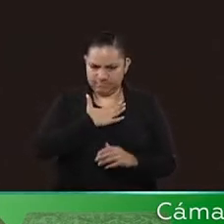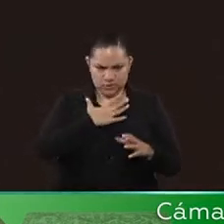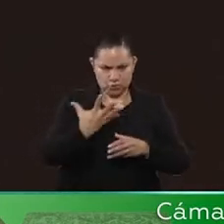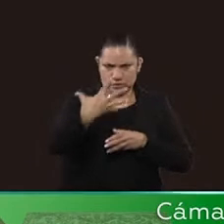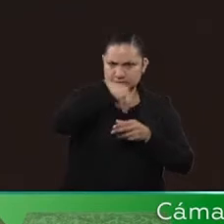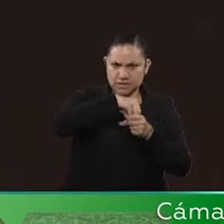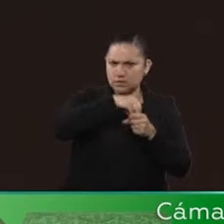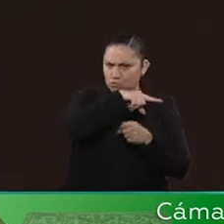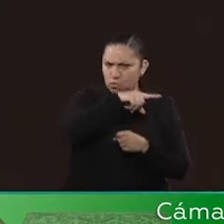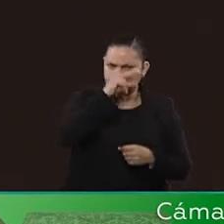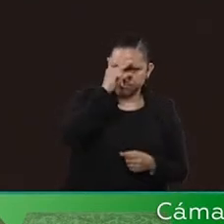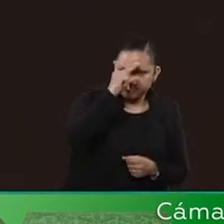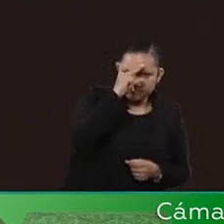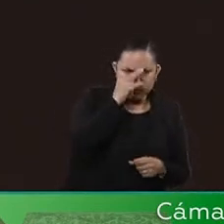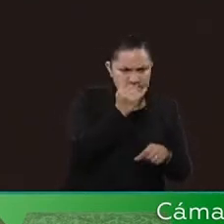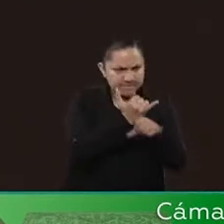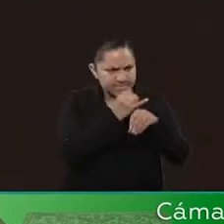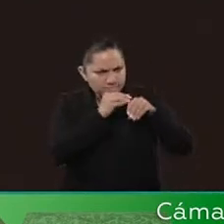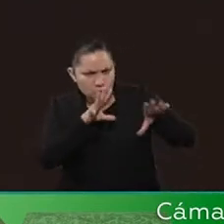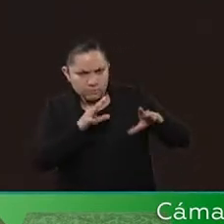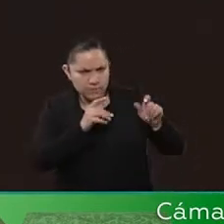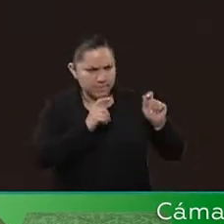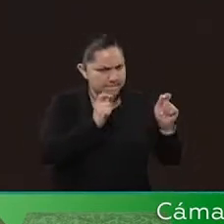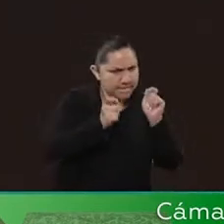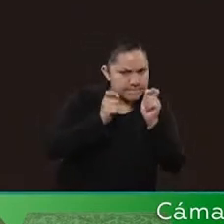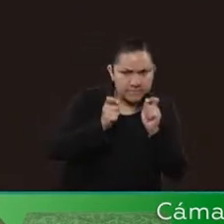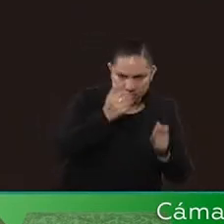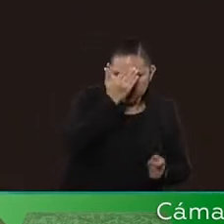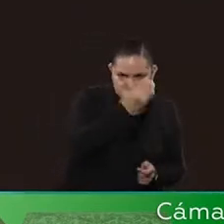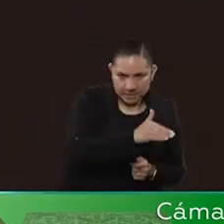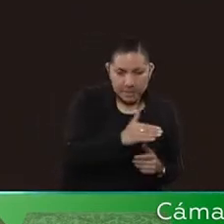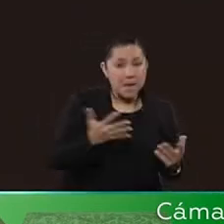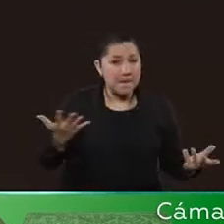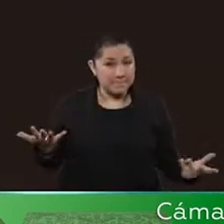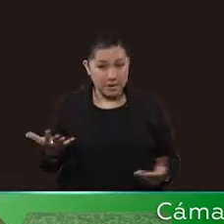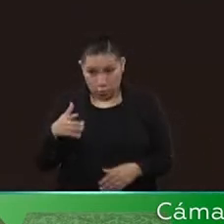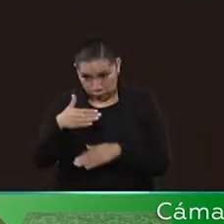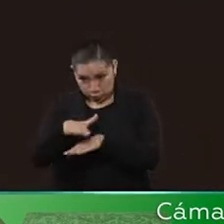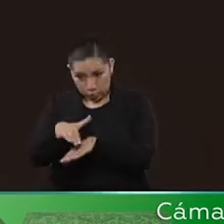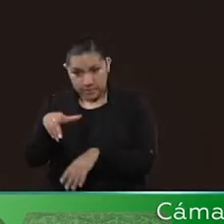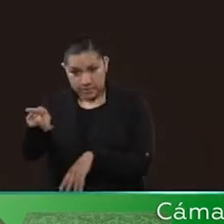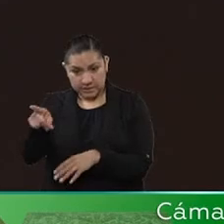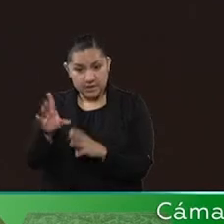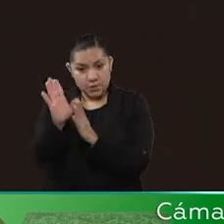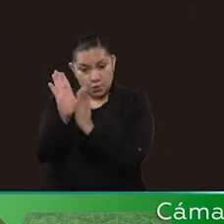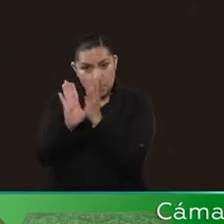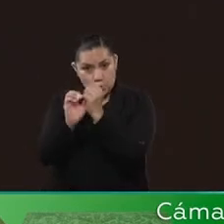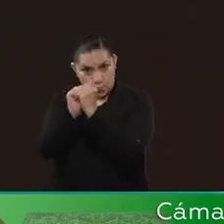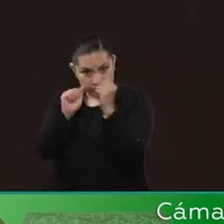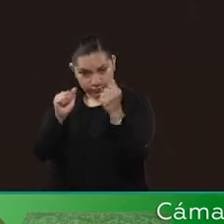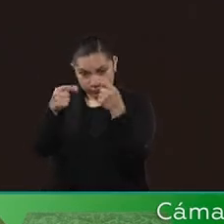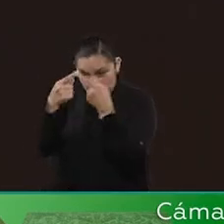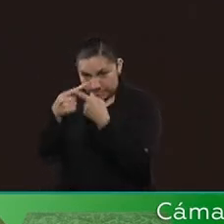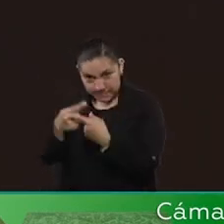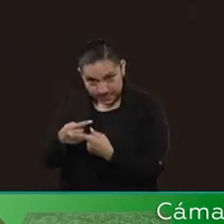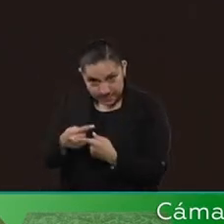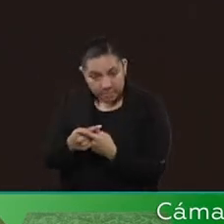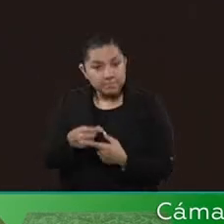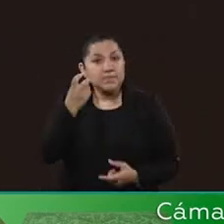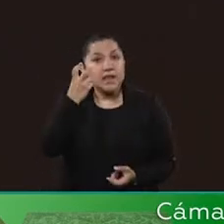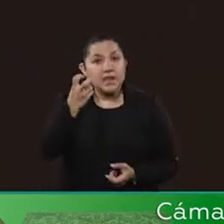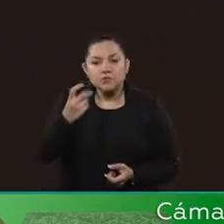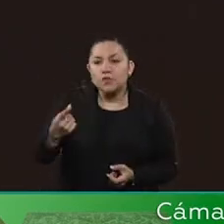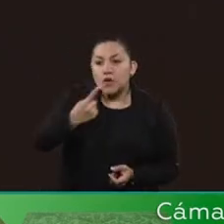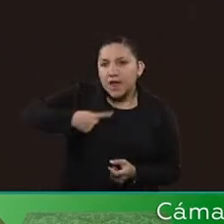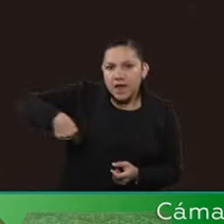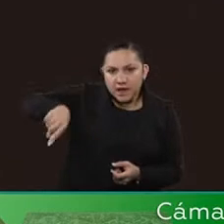informado. Por lo que hace a las acciones de inconstitucionalidad, lo que hacen es conculcar los derechos de las